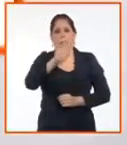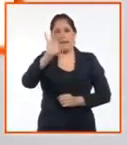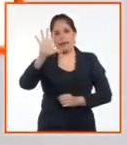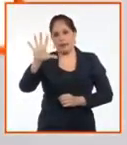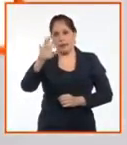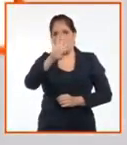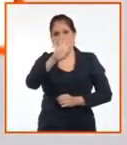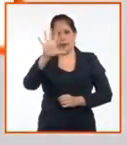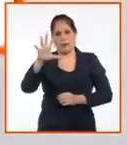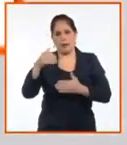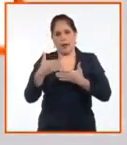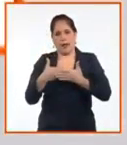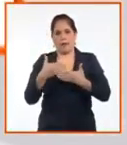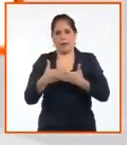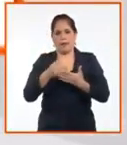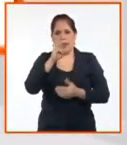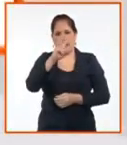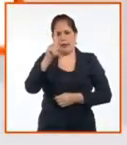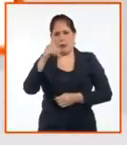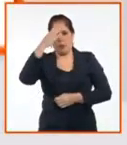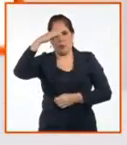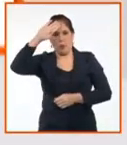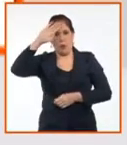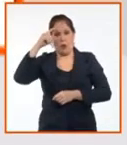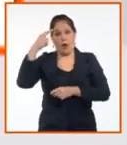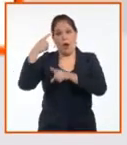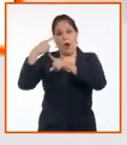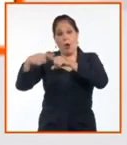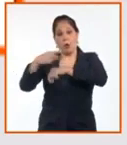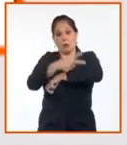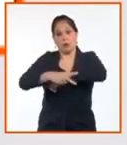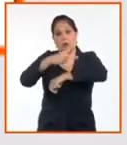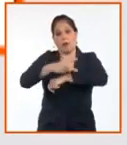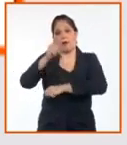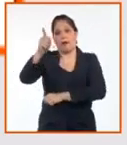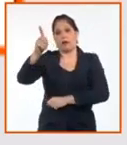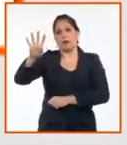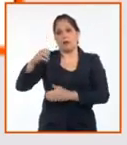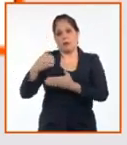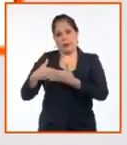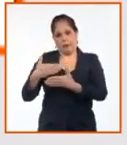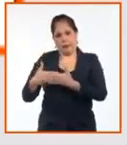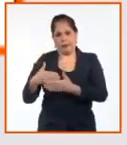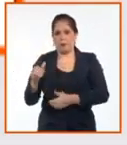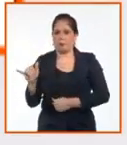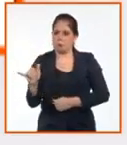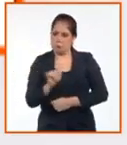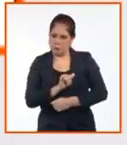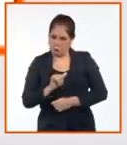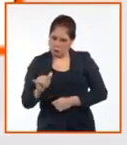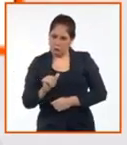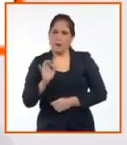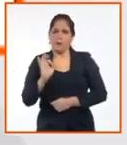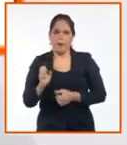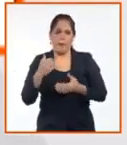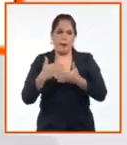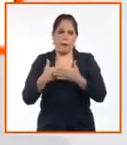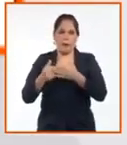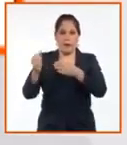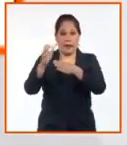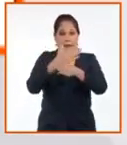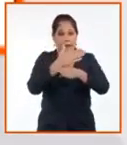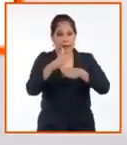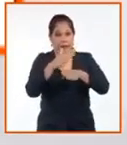empresas 31 en cuba y 14 en el extranjero en el exterior de esas empresas que tenemos al exterior que su